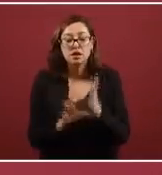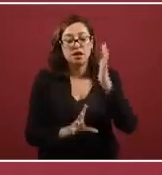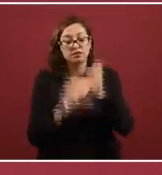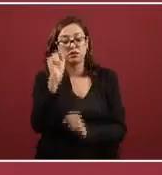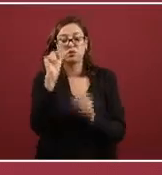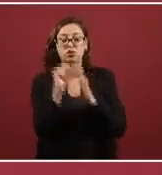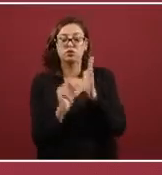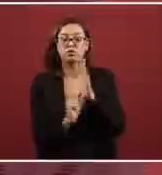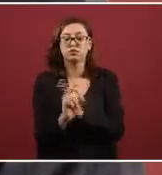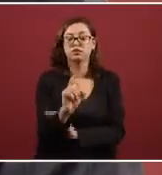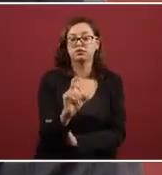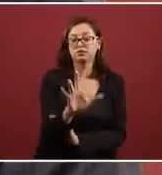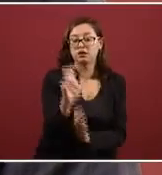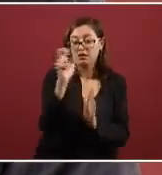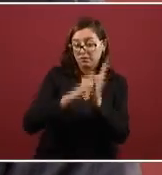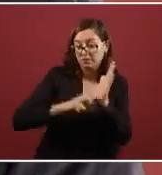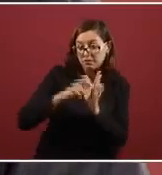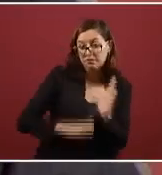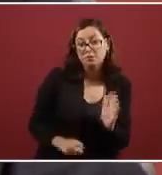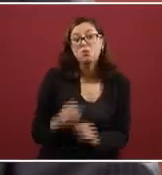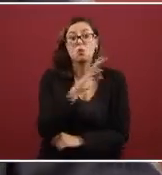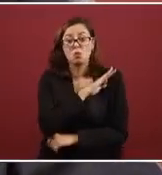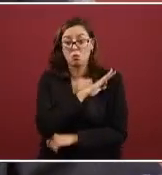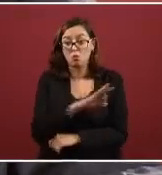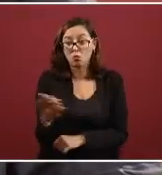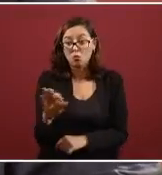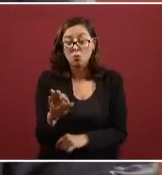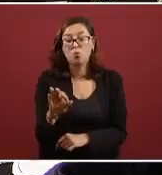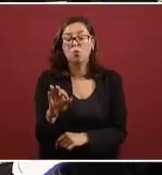artículo 35 y que puedan llevarse a cabo